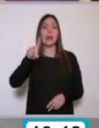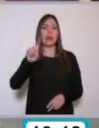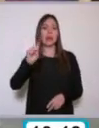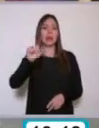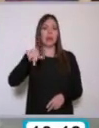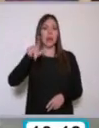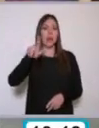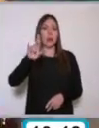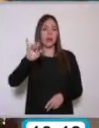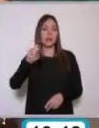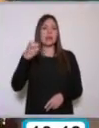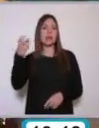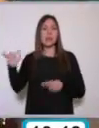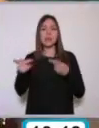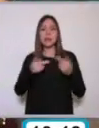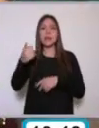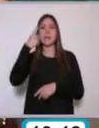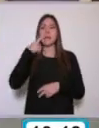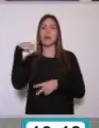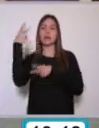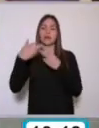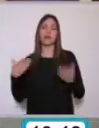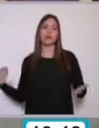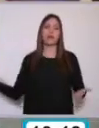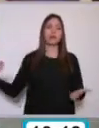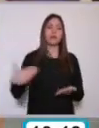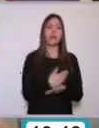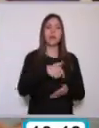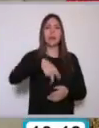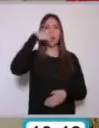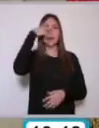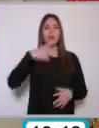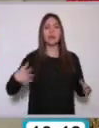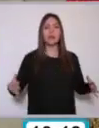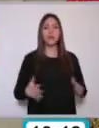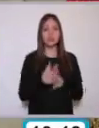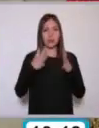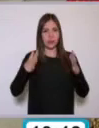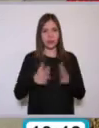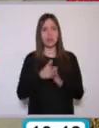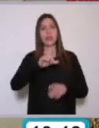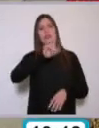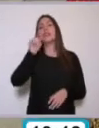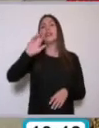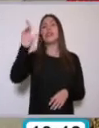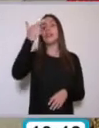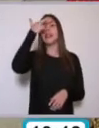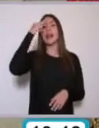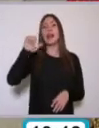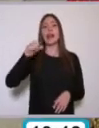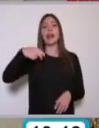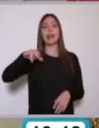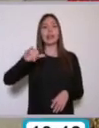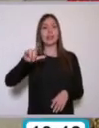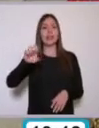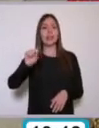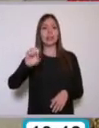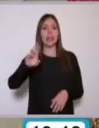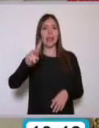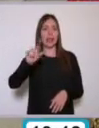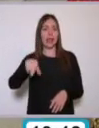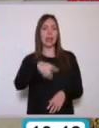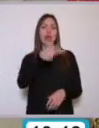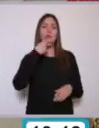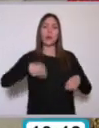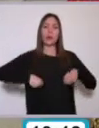día el 20 de noviembre para este levantamiento, ¿no? Entonces, bueno, por ejemplo, nos podemos acordar de Aquiles Cerdán. Sí. Aquiles Cerdán, este personaje de Puebla, que era